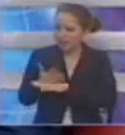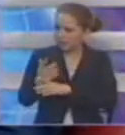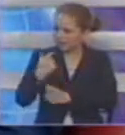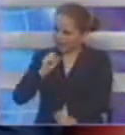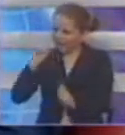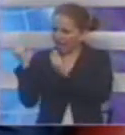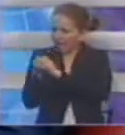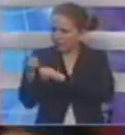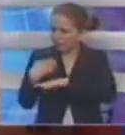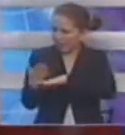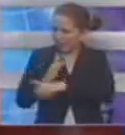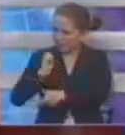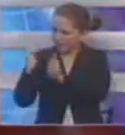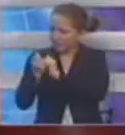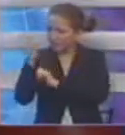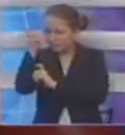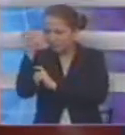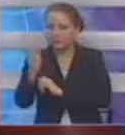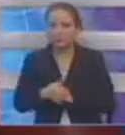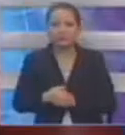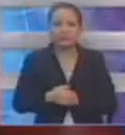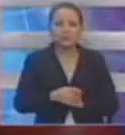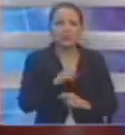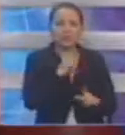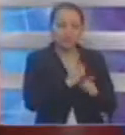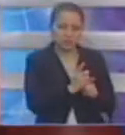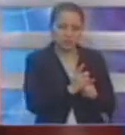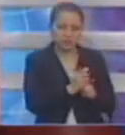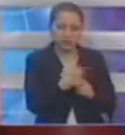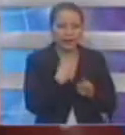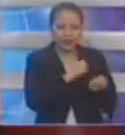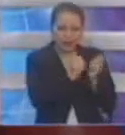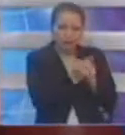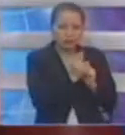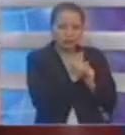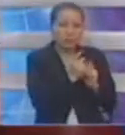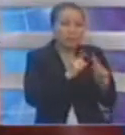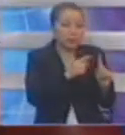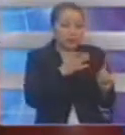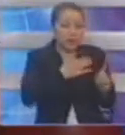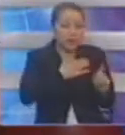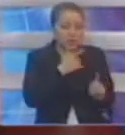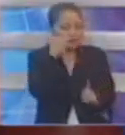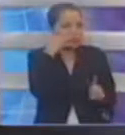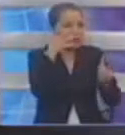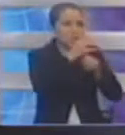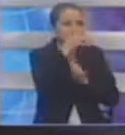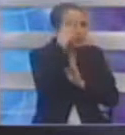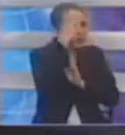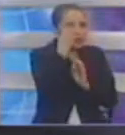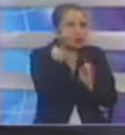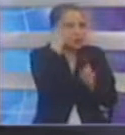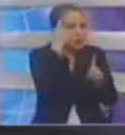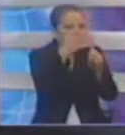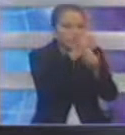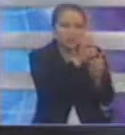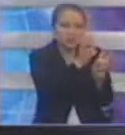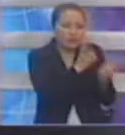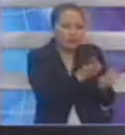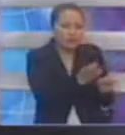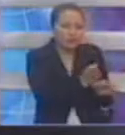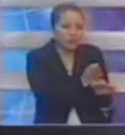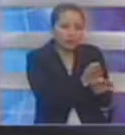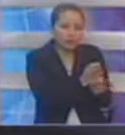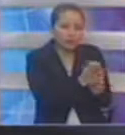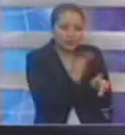totalmente? Cambió, pero sus sueños de construir un mejor, en este caso Chile, hasta allí y a mejor América Latina. Pero no con ese mecanismo.